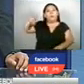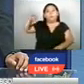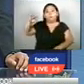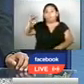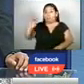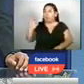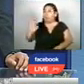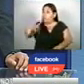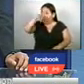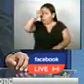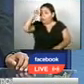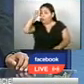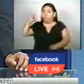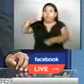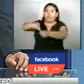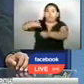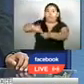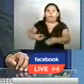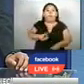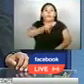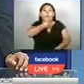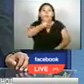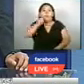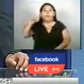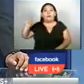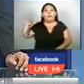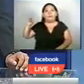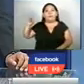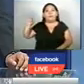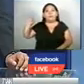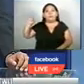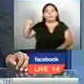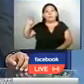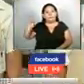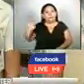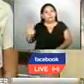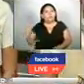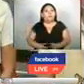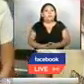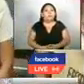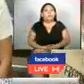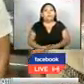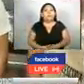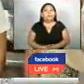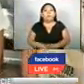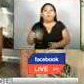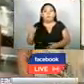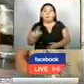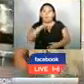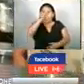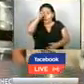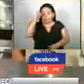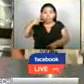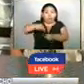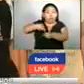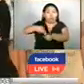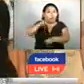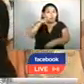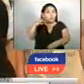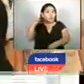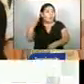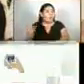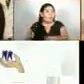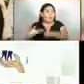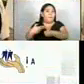oportunidades de empleo. El periodista Aldair Tadeo nos cuenta más. Más de 100 empleos se suman a la cadena de